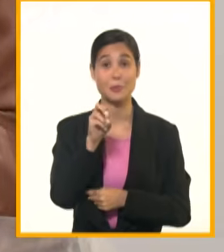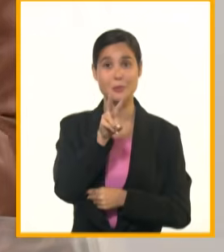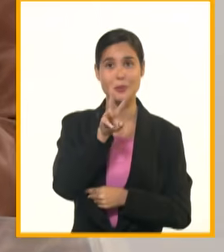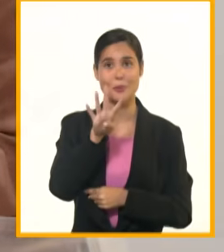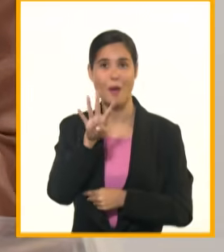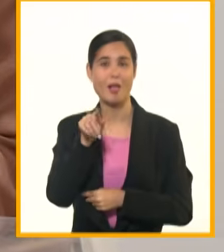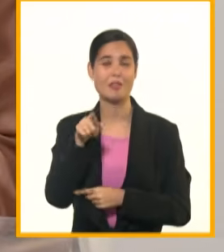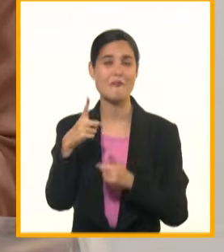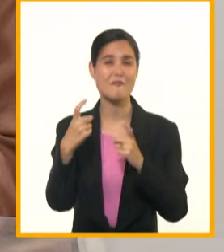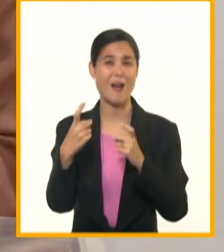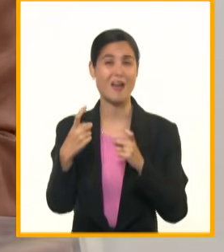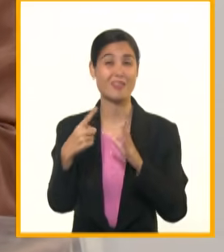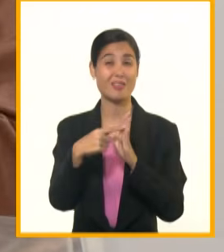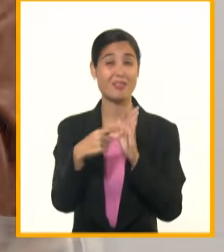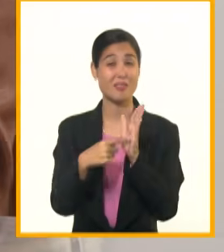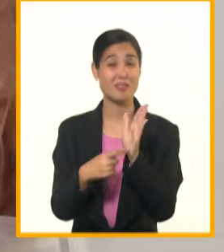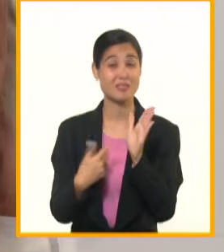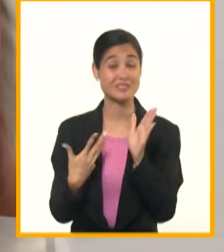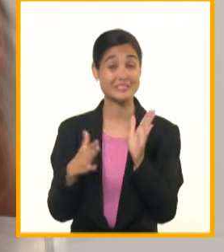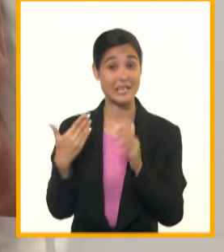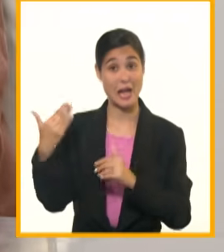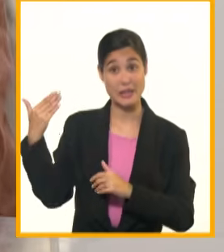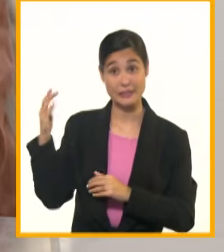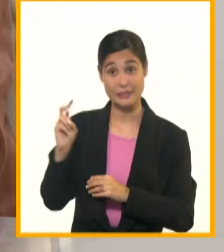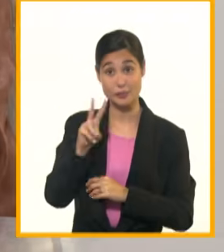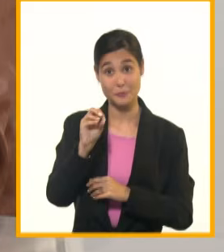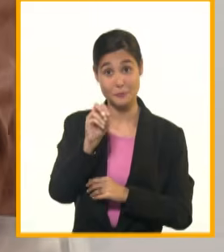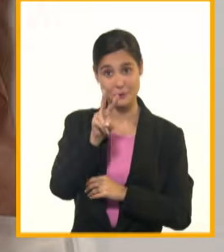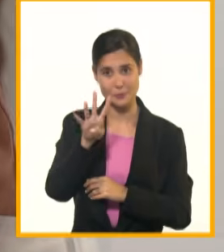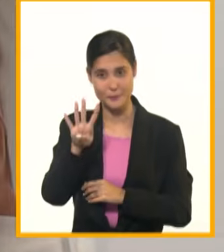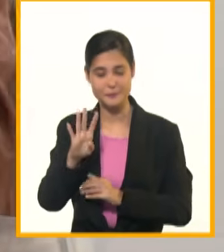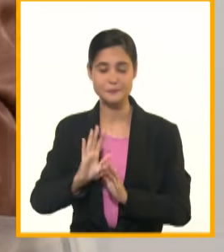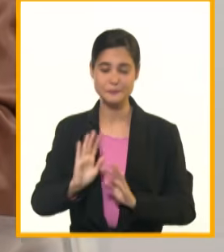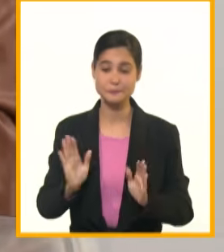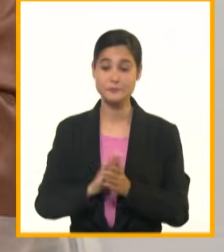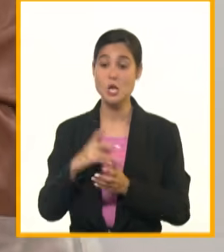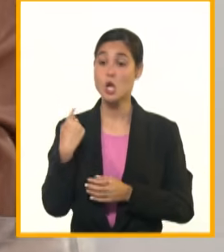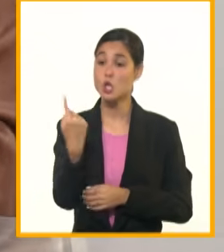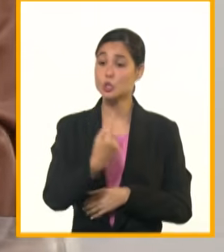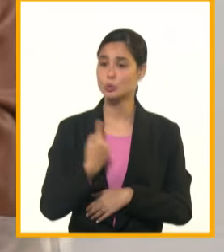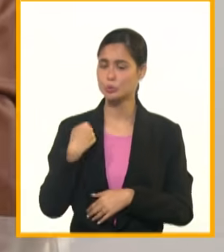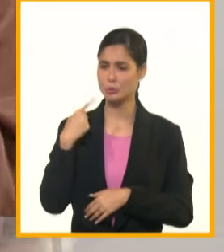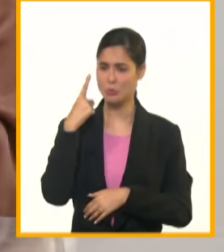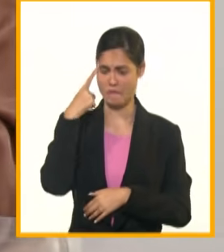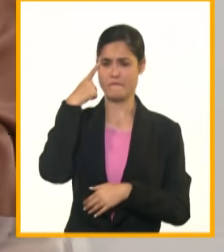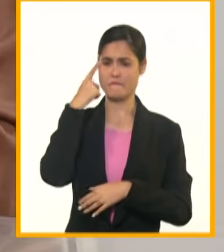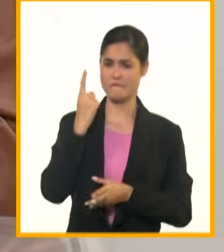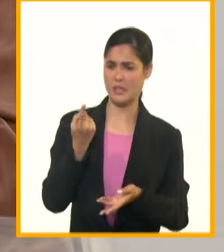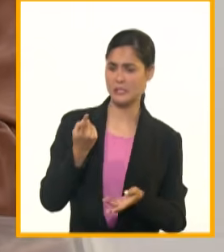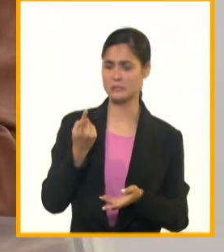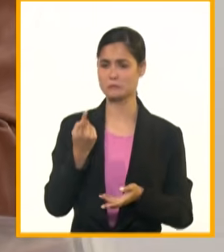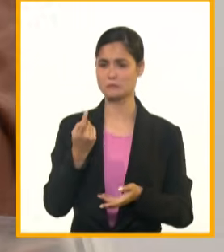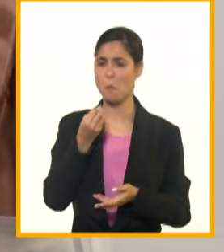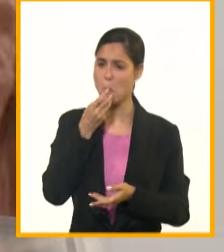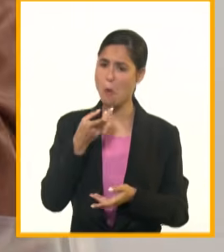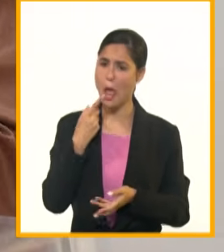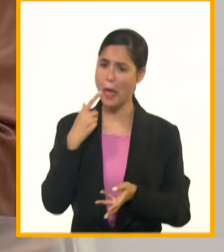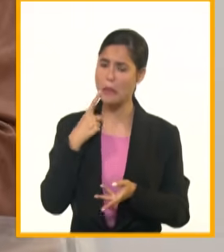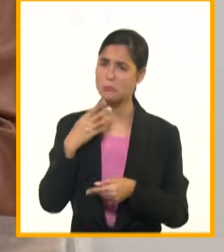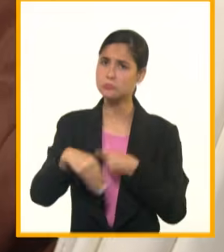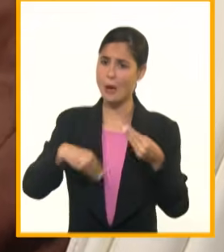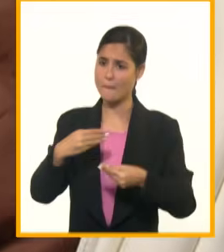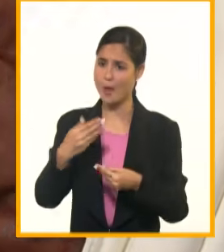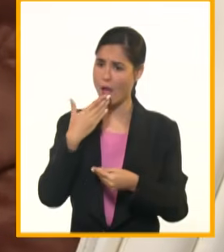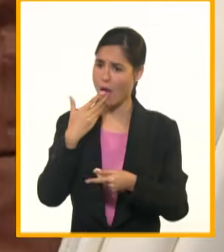para el 2025 superávit, nosotros apreciábamos que en algún momento del año nosotros pudiéramos salir de superávit, se